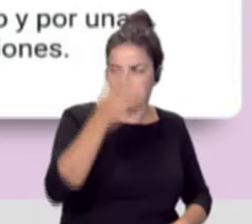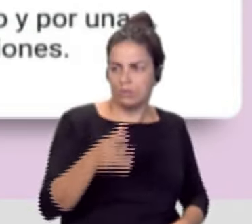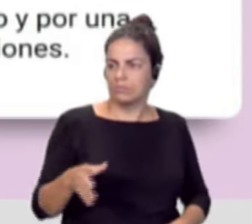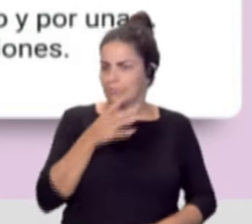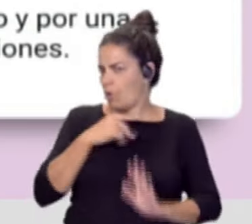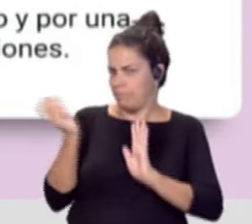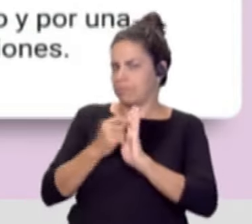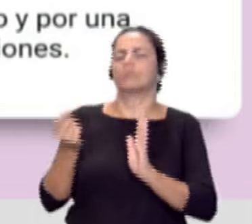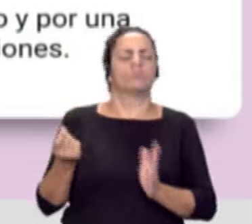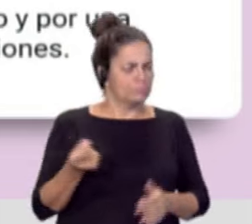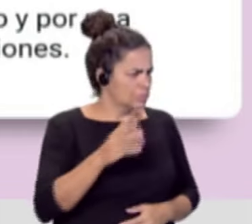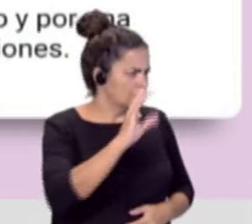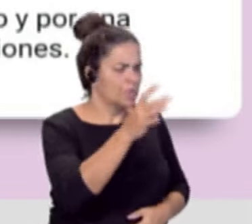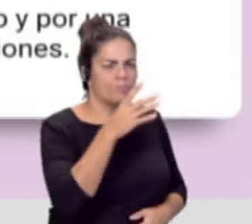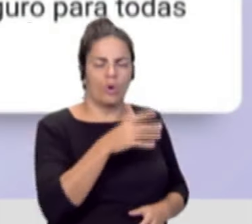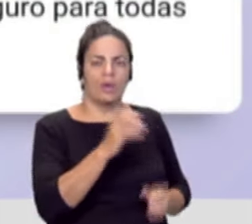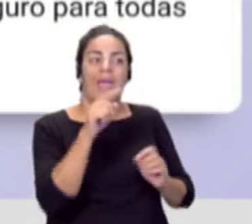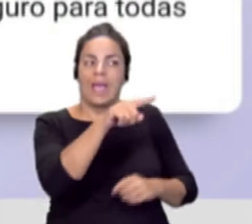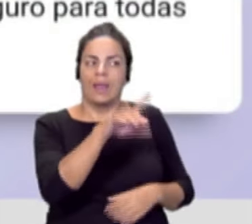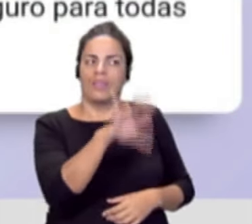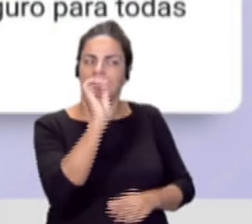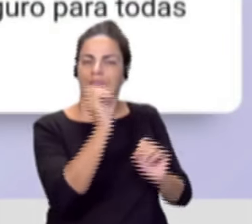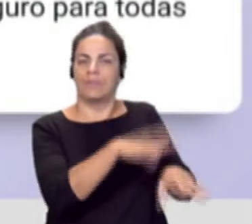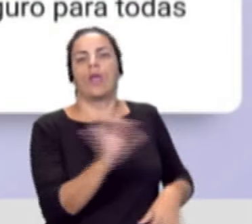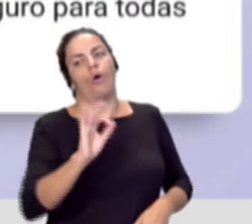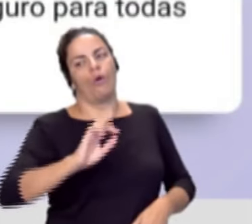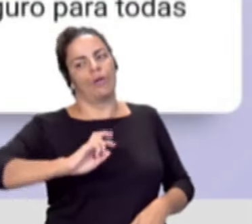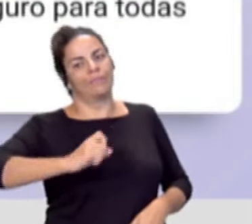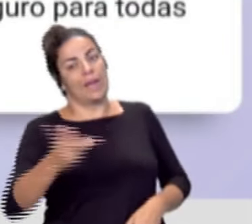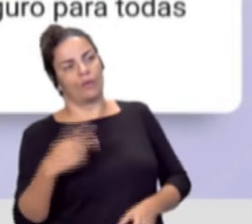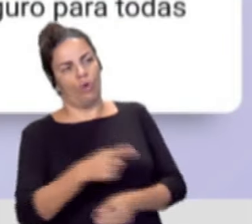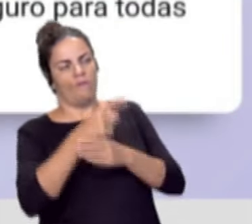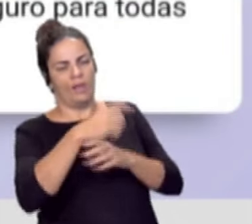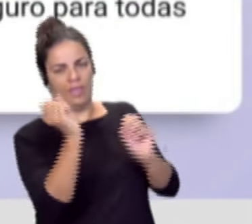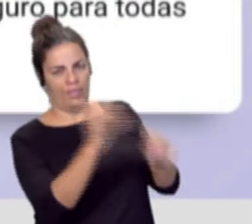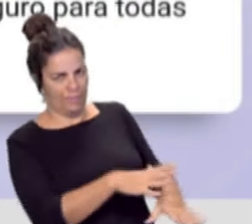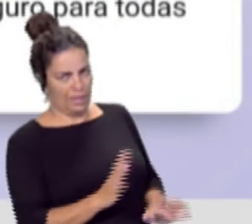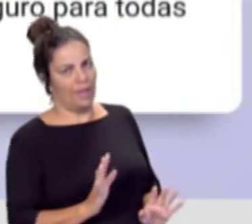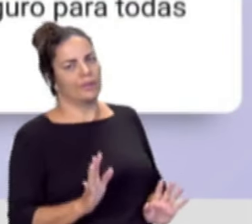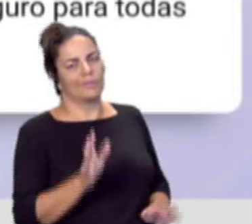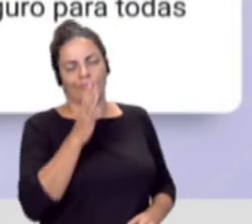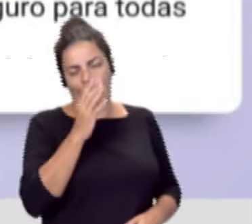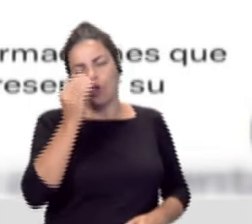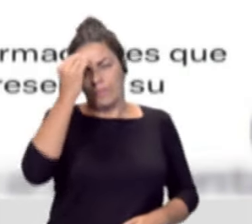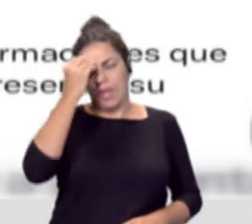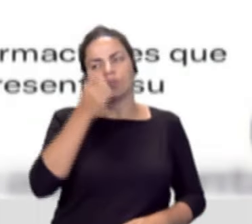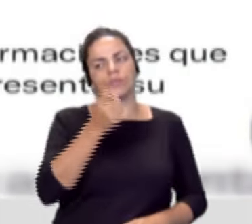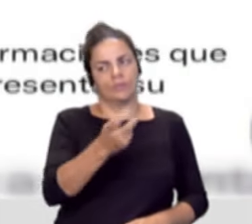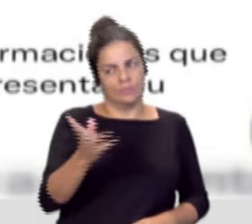dimito o lo hayan hecho dimitir, porque yo creo que aquí lo que hay es más bien... Sí, iban a salir, ya habían